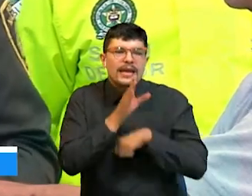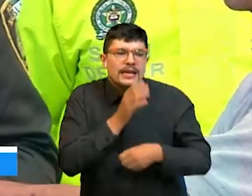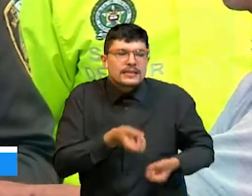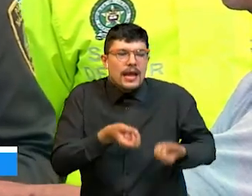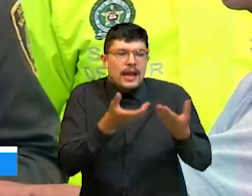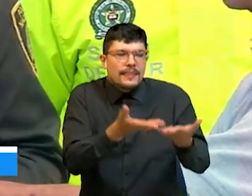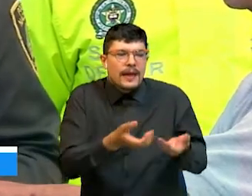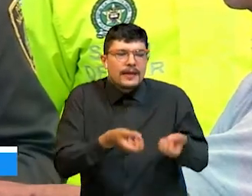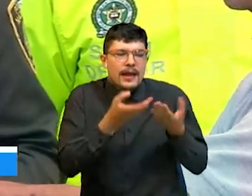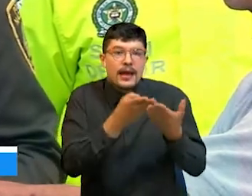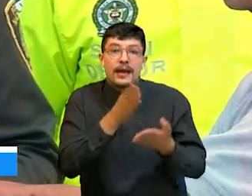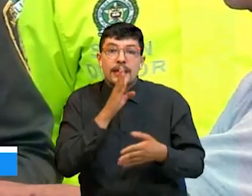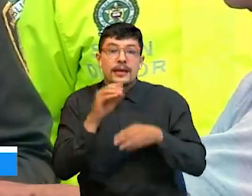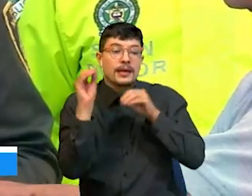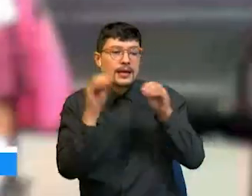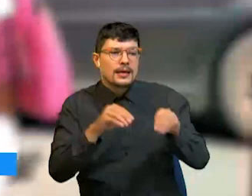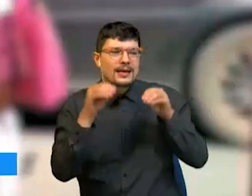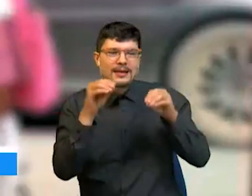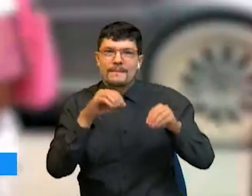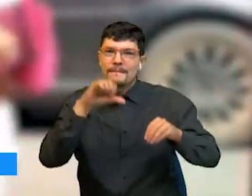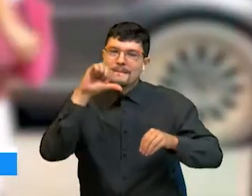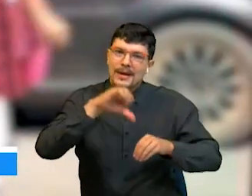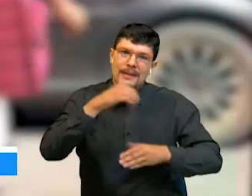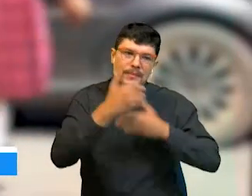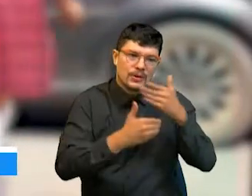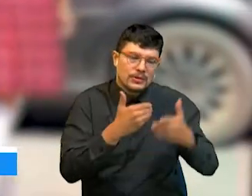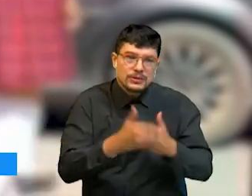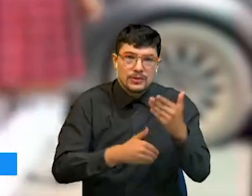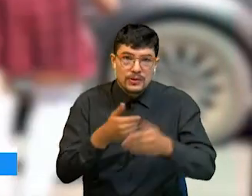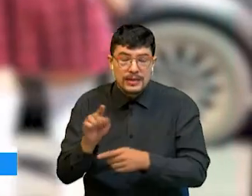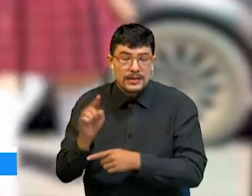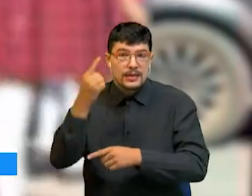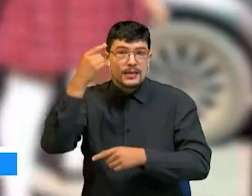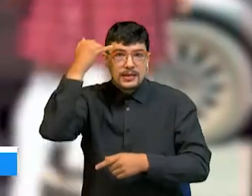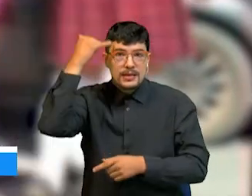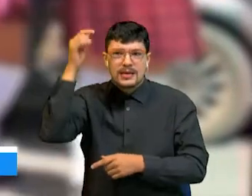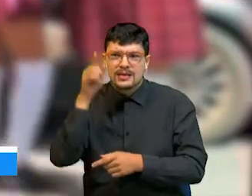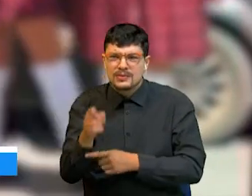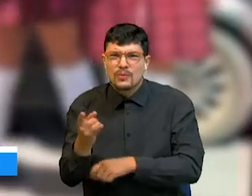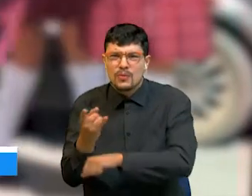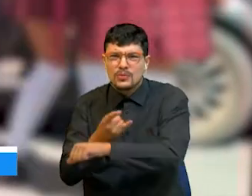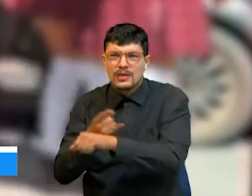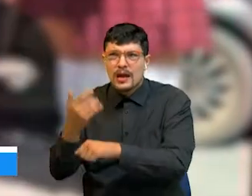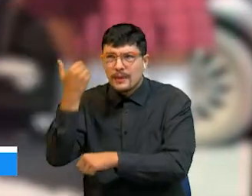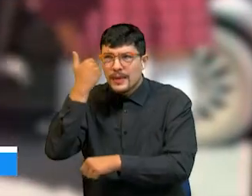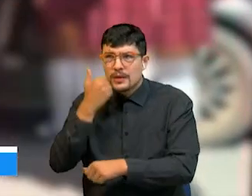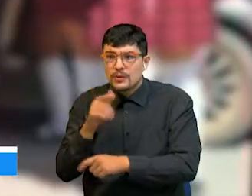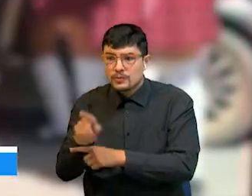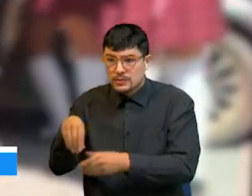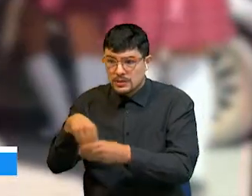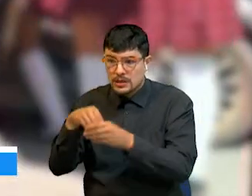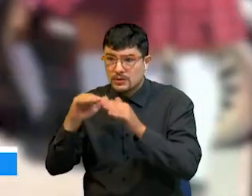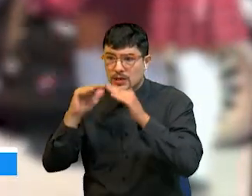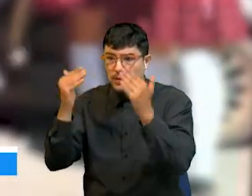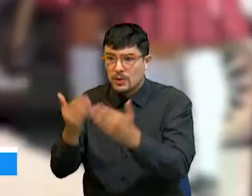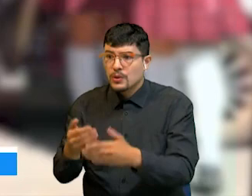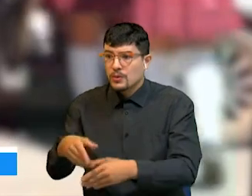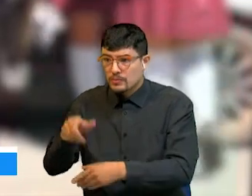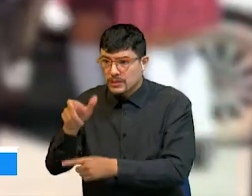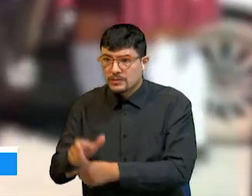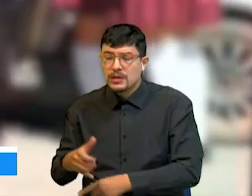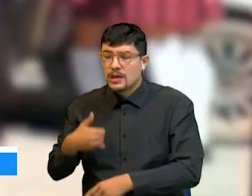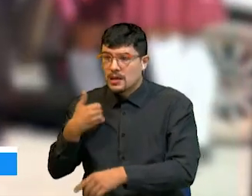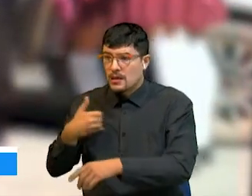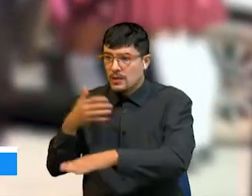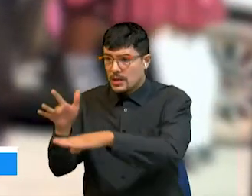una pauta de crianza perversa. Una de esas claves es la utilización de una menor, quien al interior de los colegios sería quien